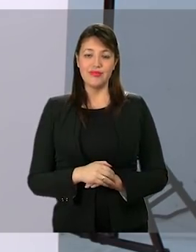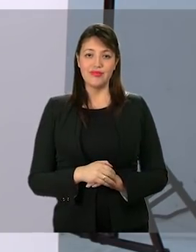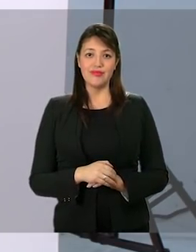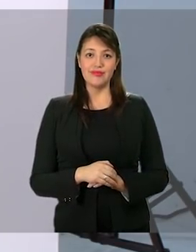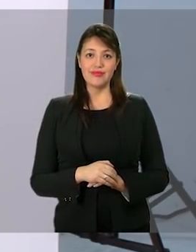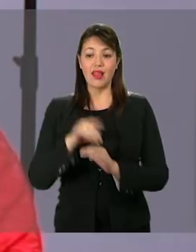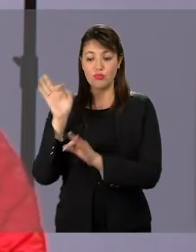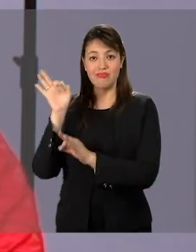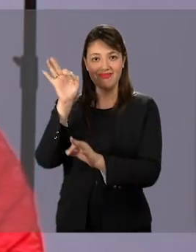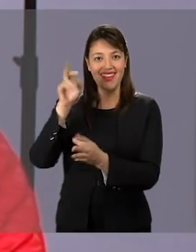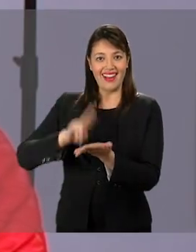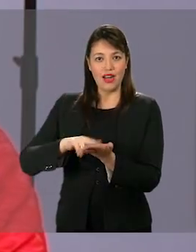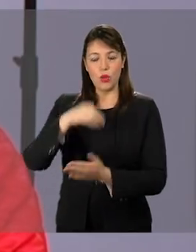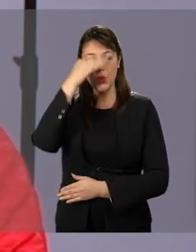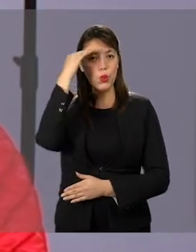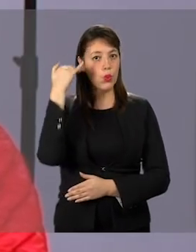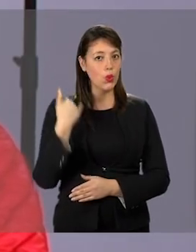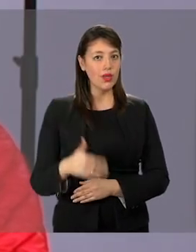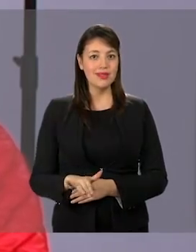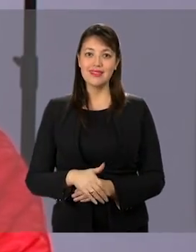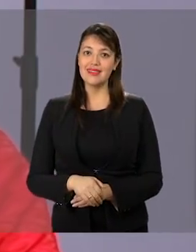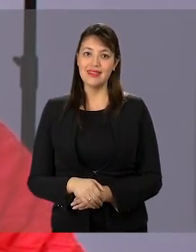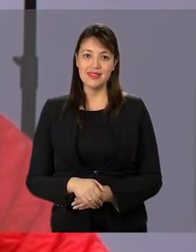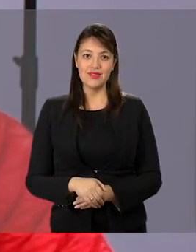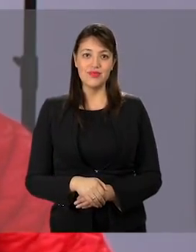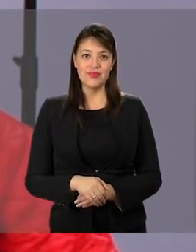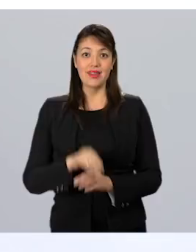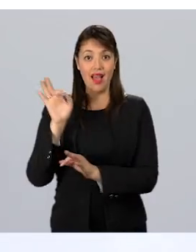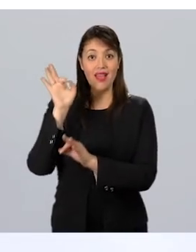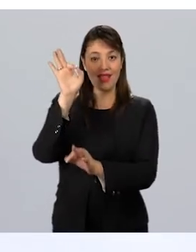cenadis.gov.cl. Esa es la real. ¡Qué